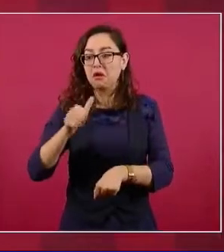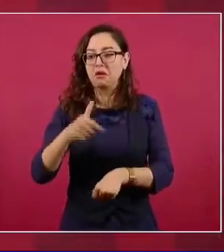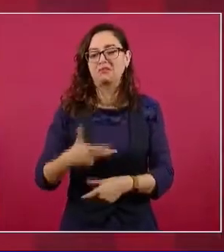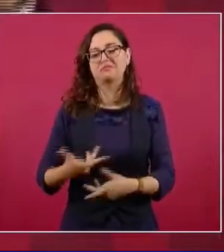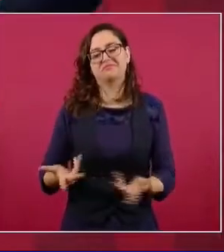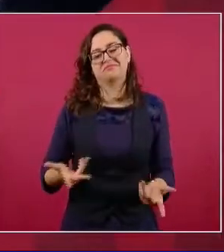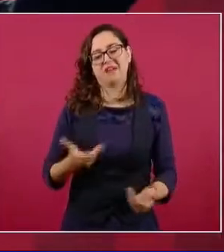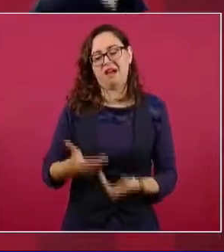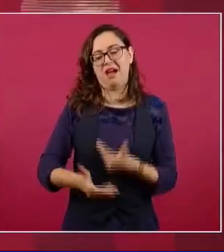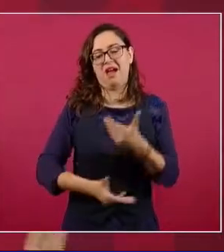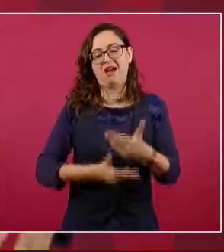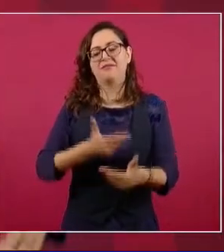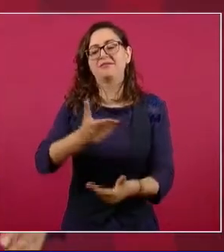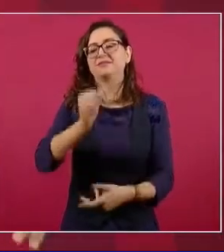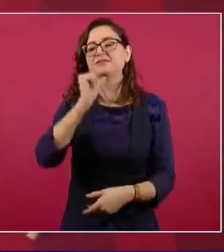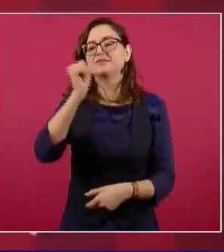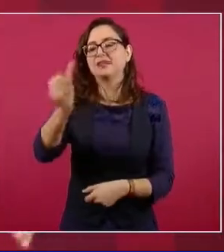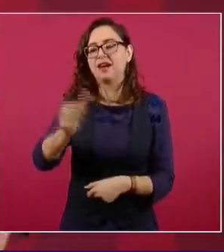y que la moral